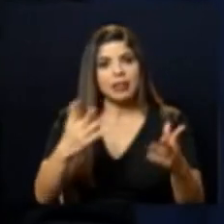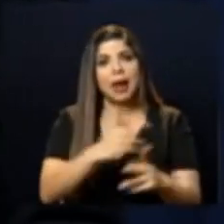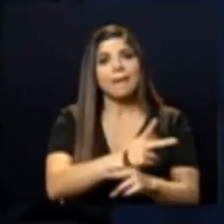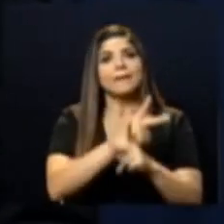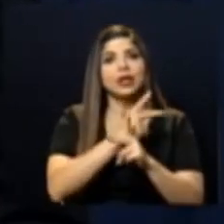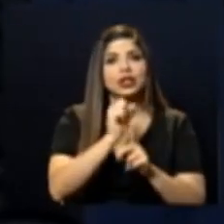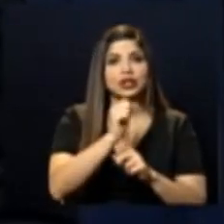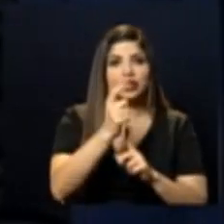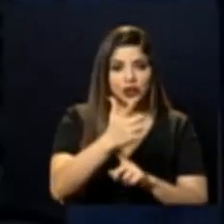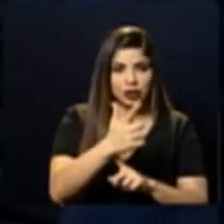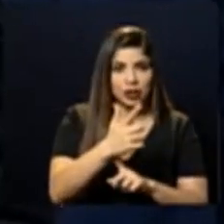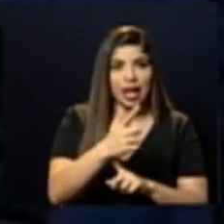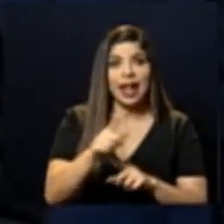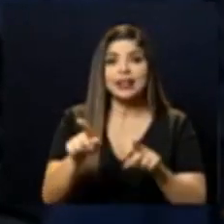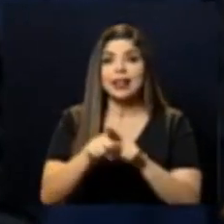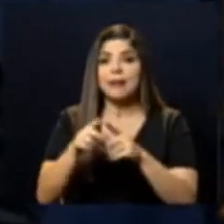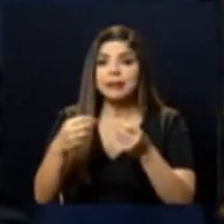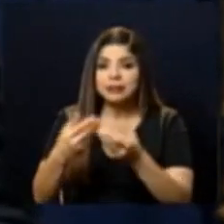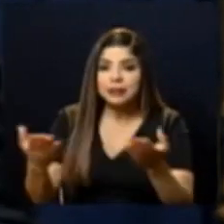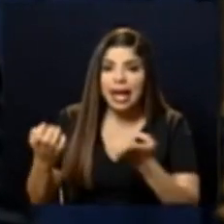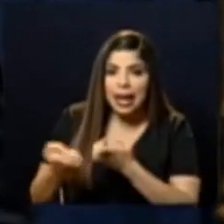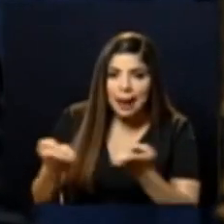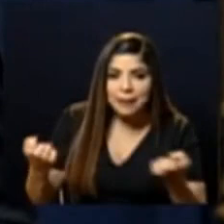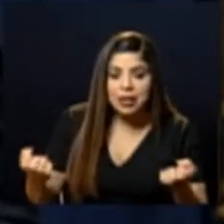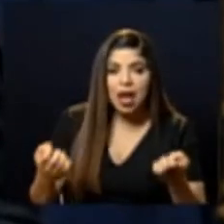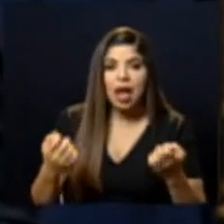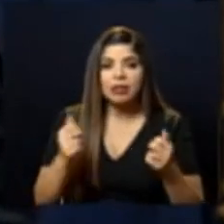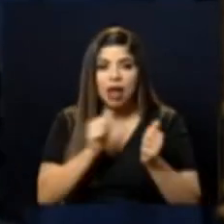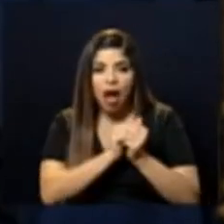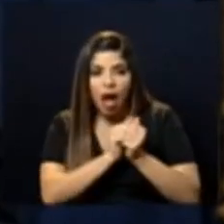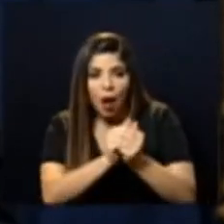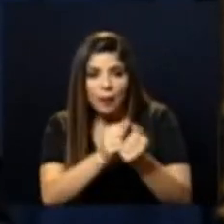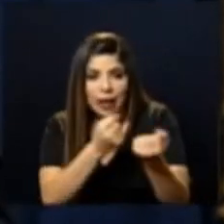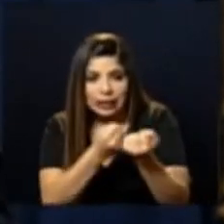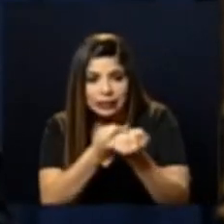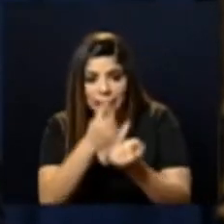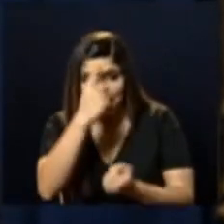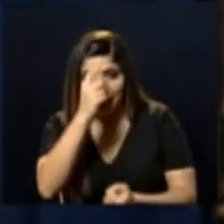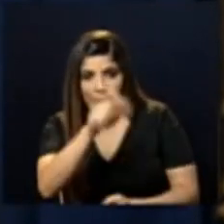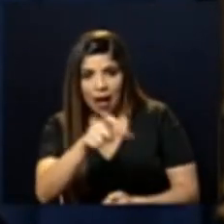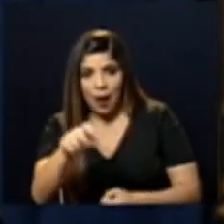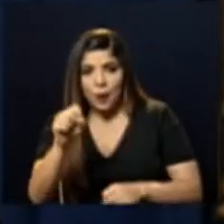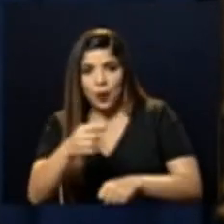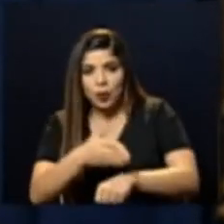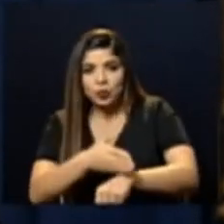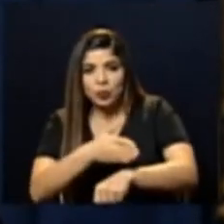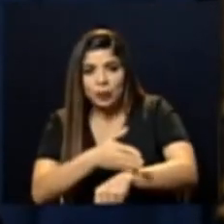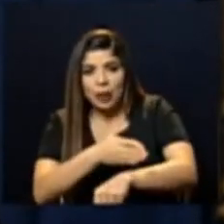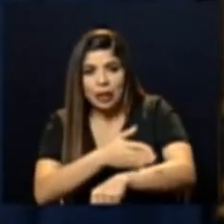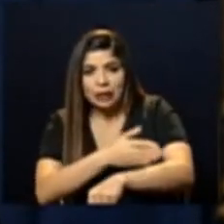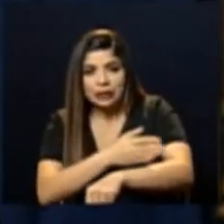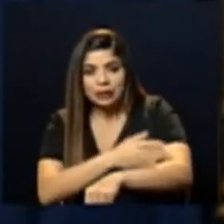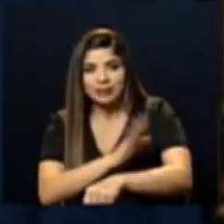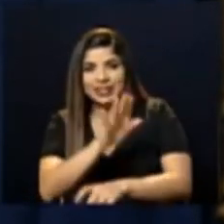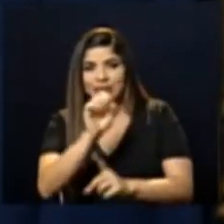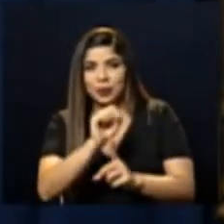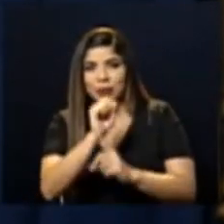social, así como las herramientas y el acompañamiento para superar su condición de